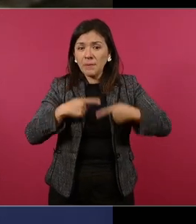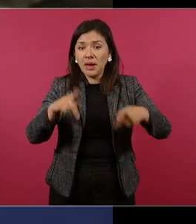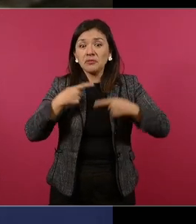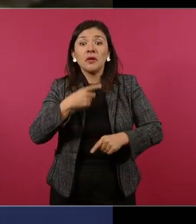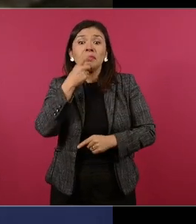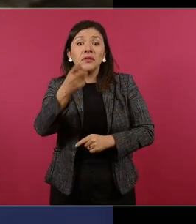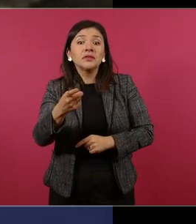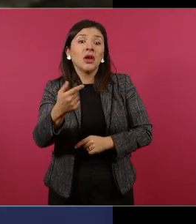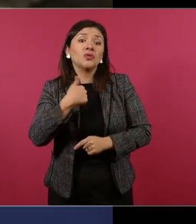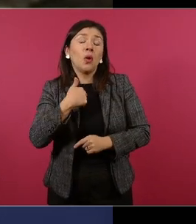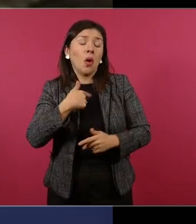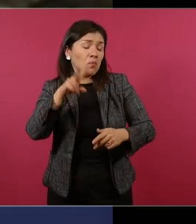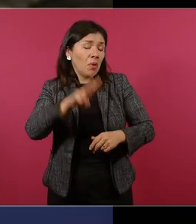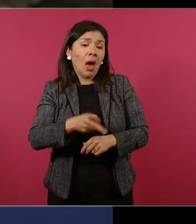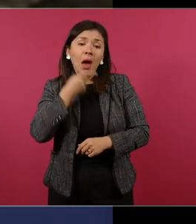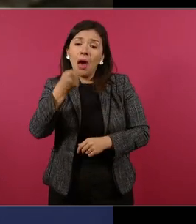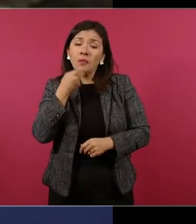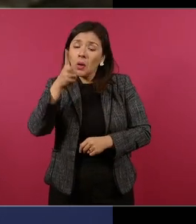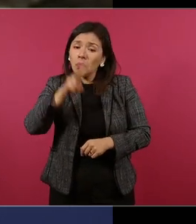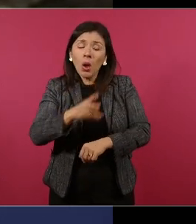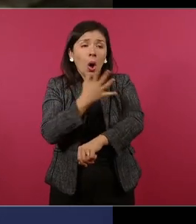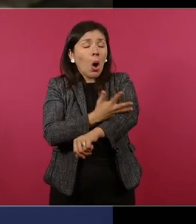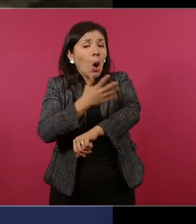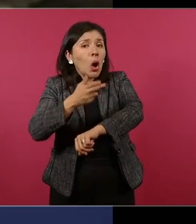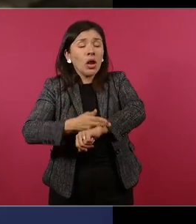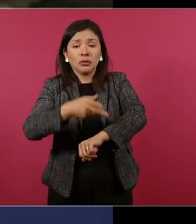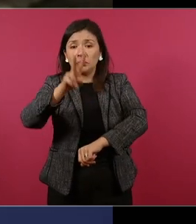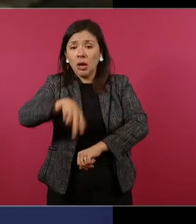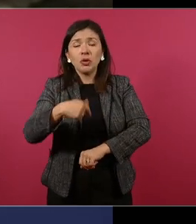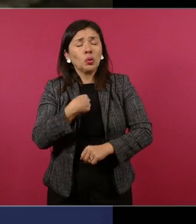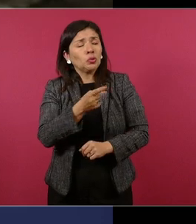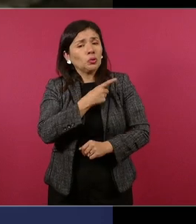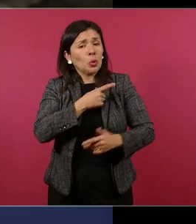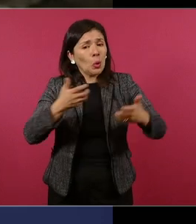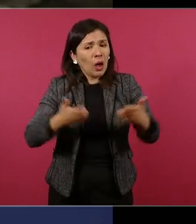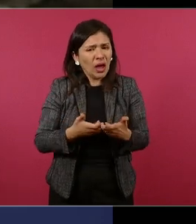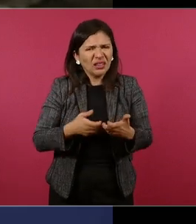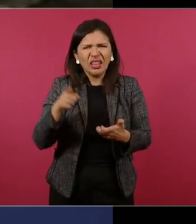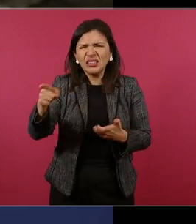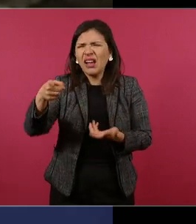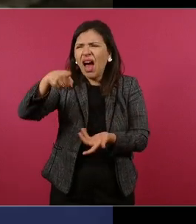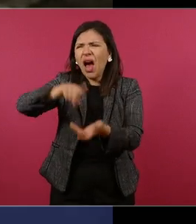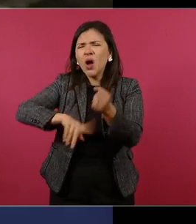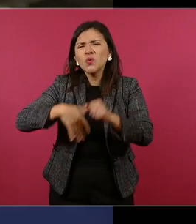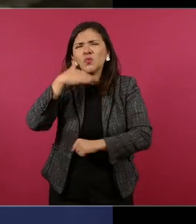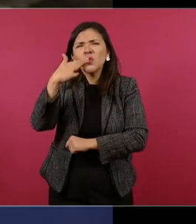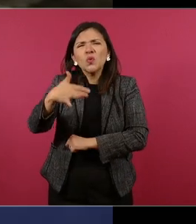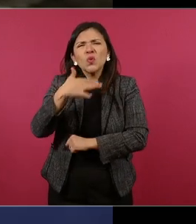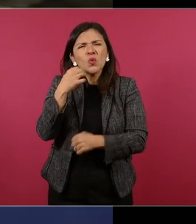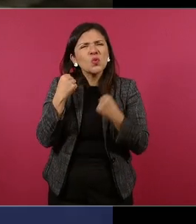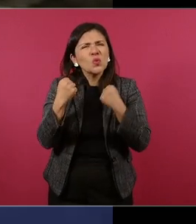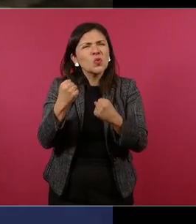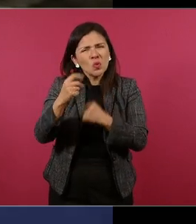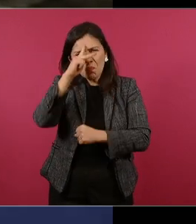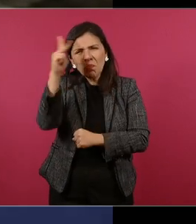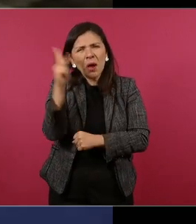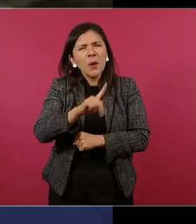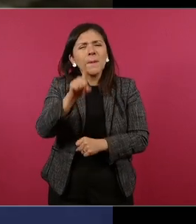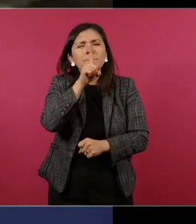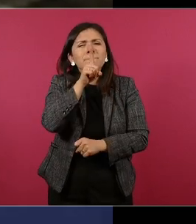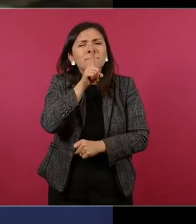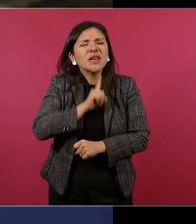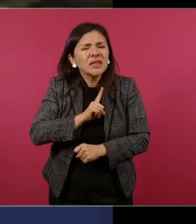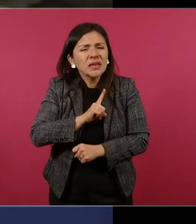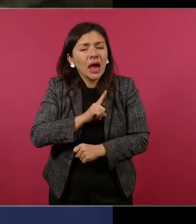por Ay Por muy honesto y que yo voy INS surito y que no pasa nada que es un corrupt tisimo que es un farsante sería la